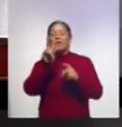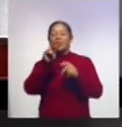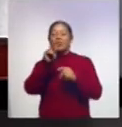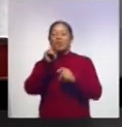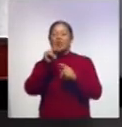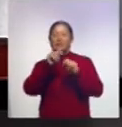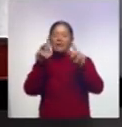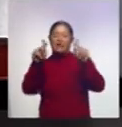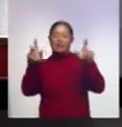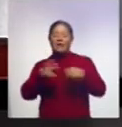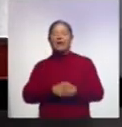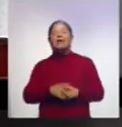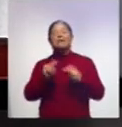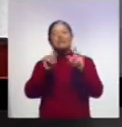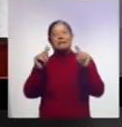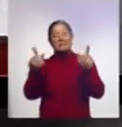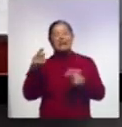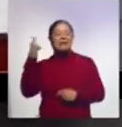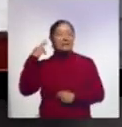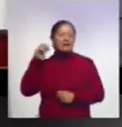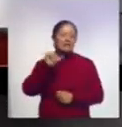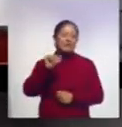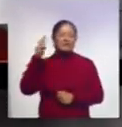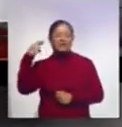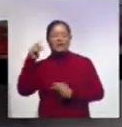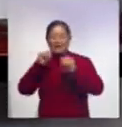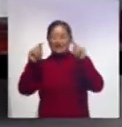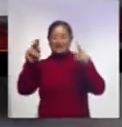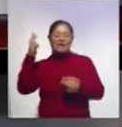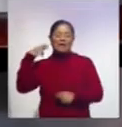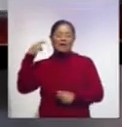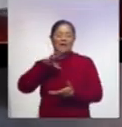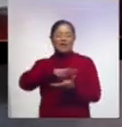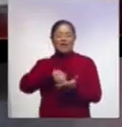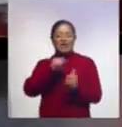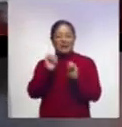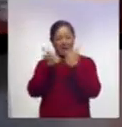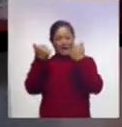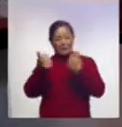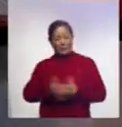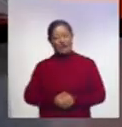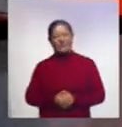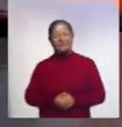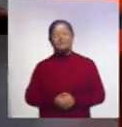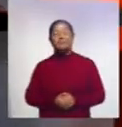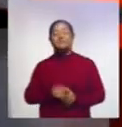de Tlaxcala Televisión, Radio Altiplano, Radio Tlaxcala y Radio Calpulalpan.